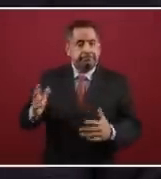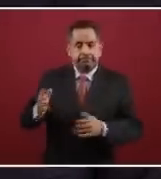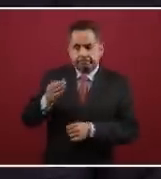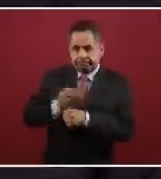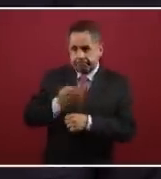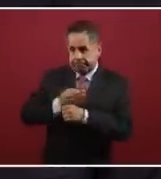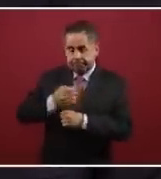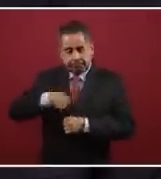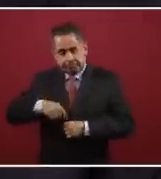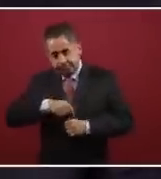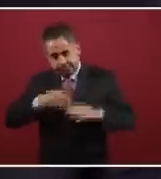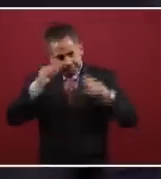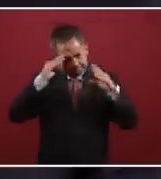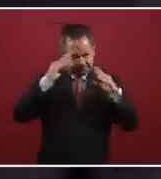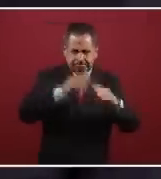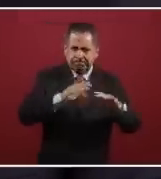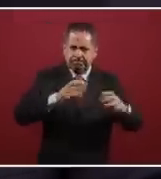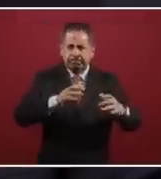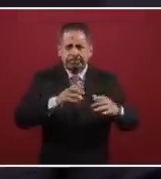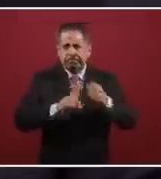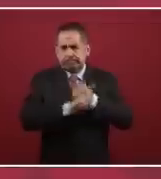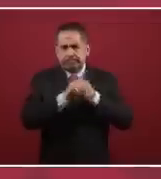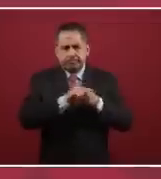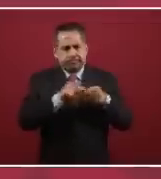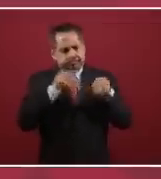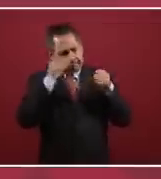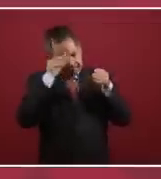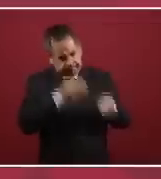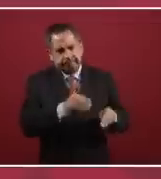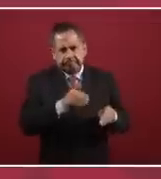atendiendo el problema